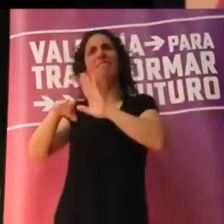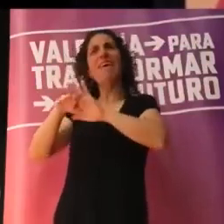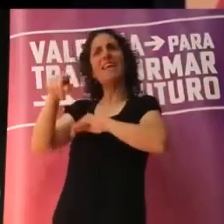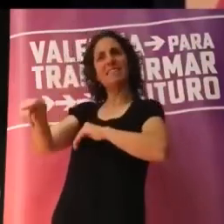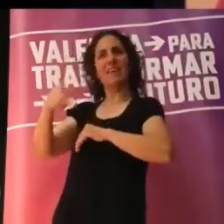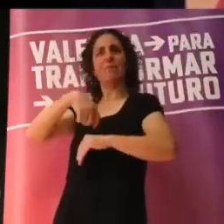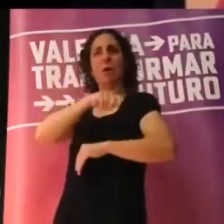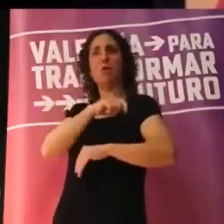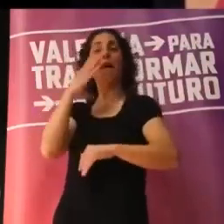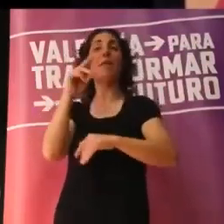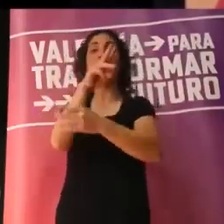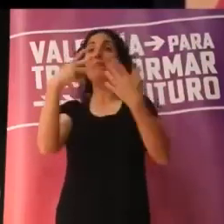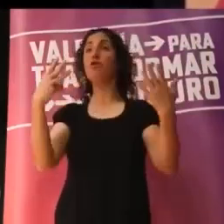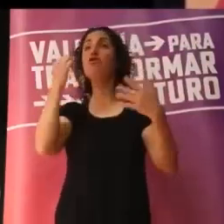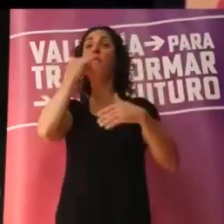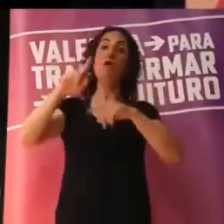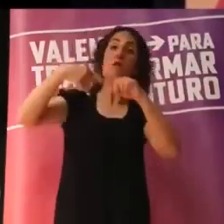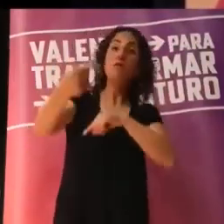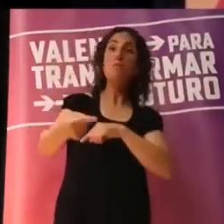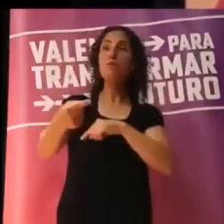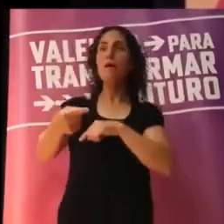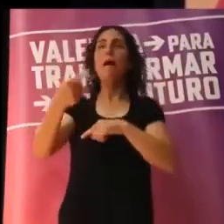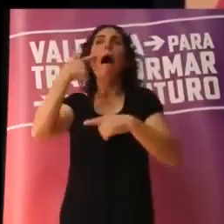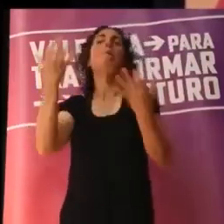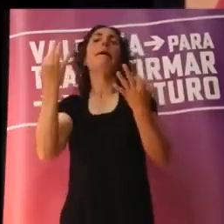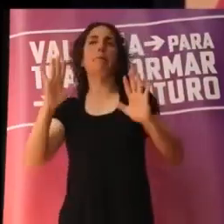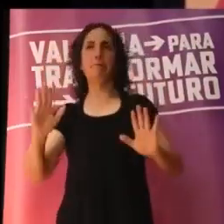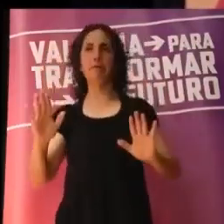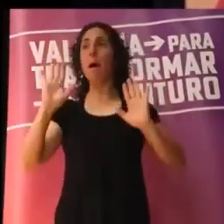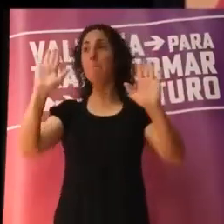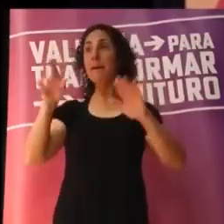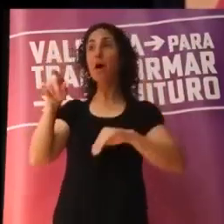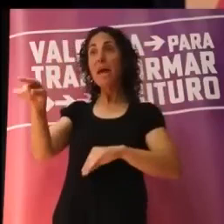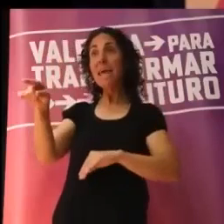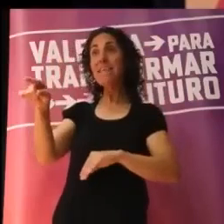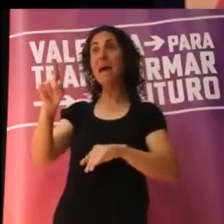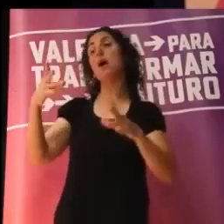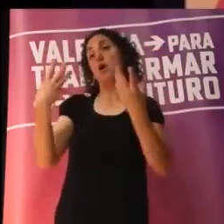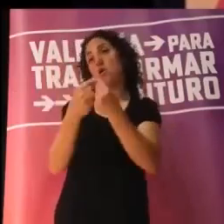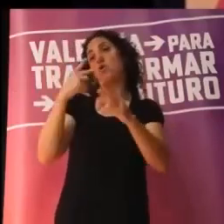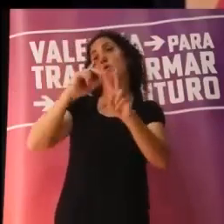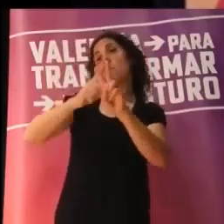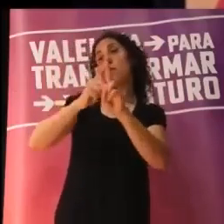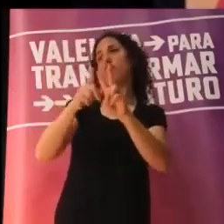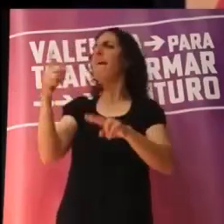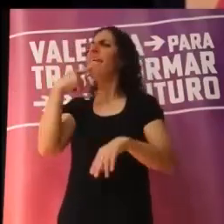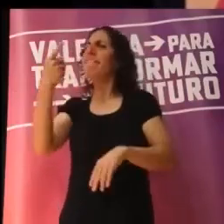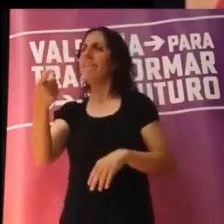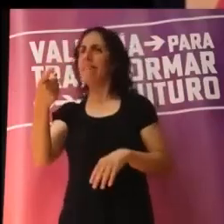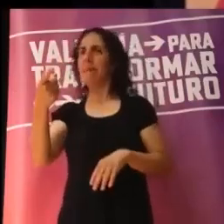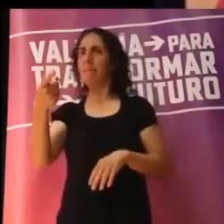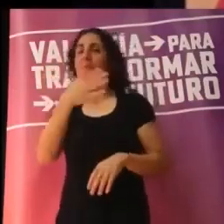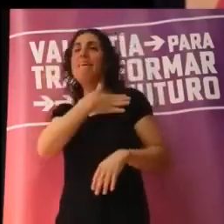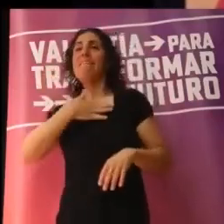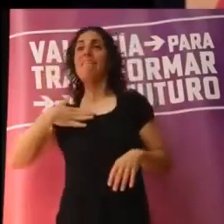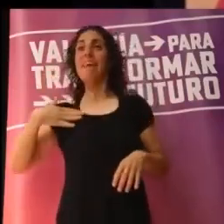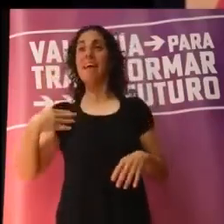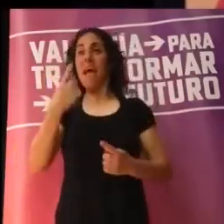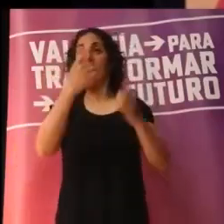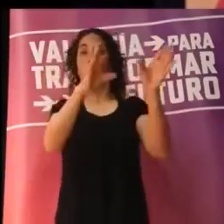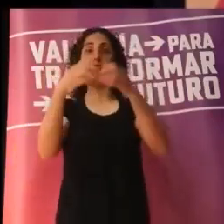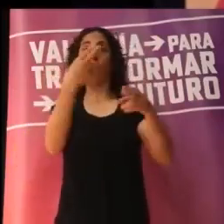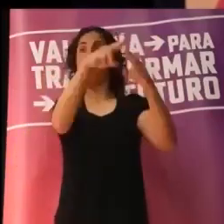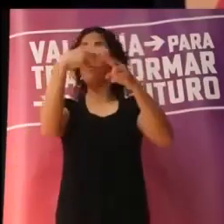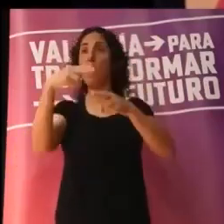de mayo se sabrá cómo queda. Pero ella pone sobre la mesa, junto con Vox, el escenario de abrir la vía de la ilegalización de partidos, y lo